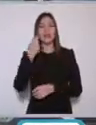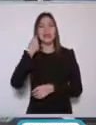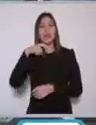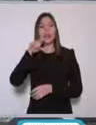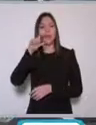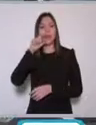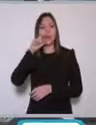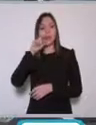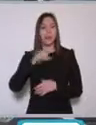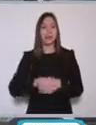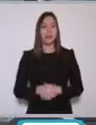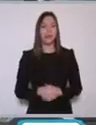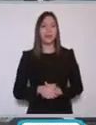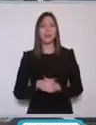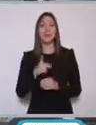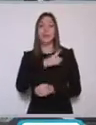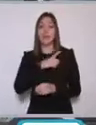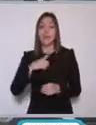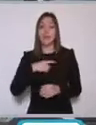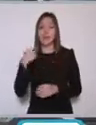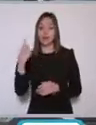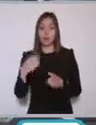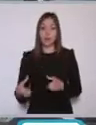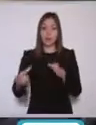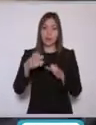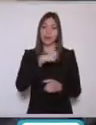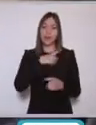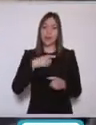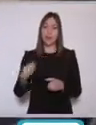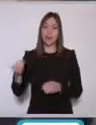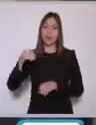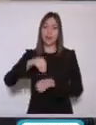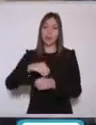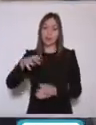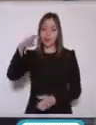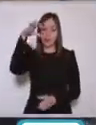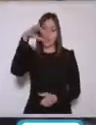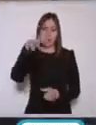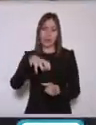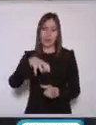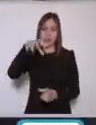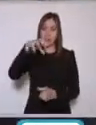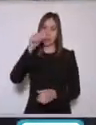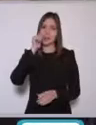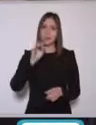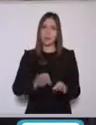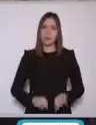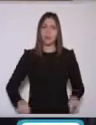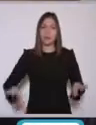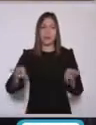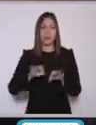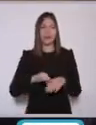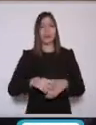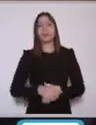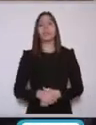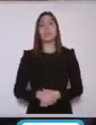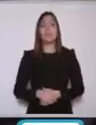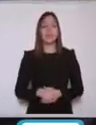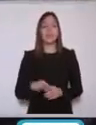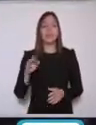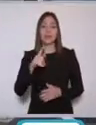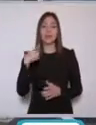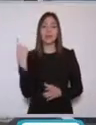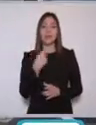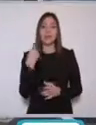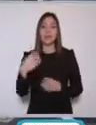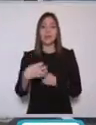Recuerde ponerle la tapa a la Muy licuadora. importante. Muy Siempre importante. póngale la tapa. Sobre Muy todo si van importante. a hacer una